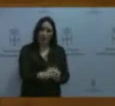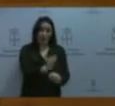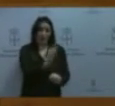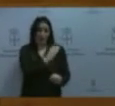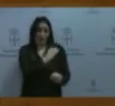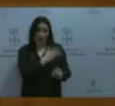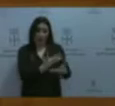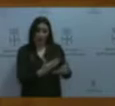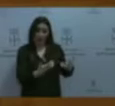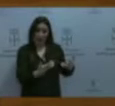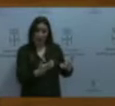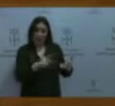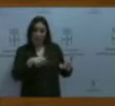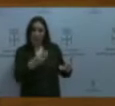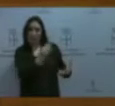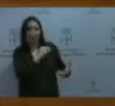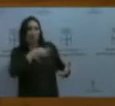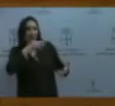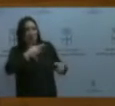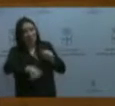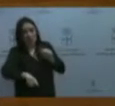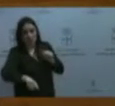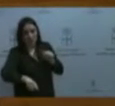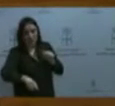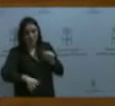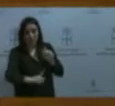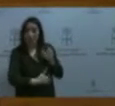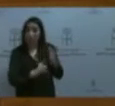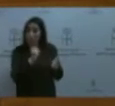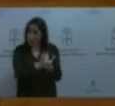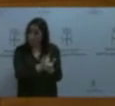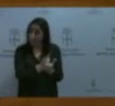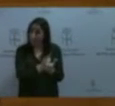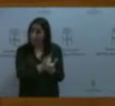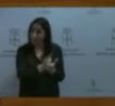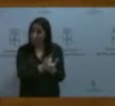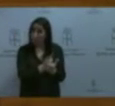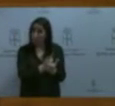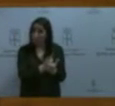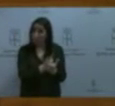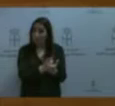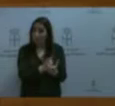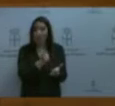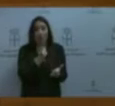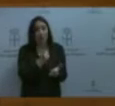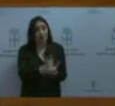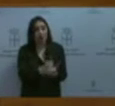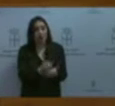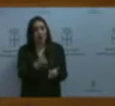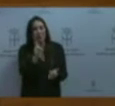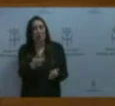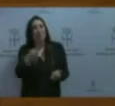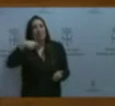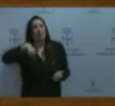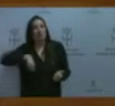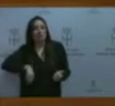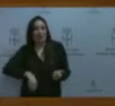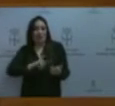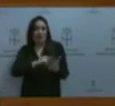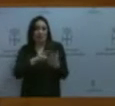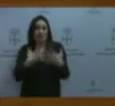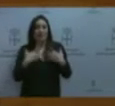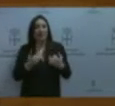otra. Una vez más, dejan entredicho la honradez de los profesionales del sistema sanitario,